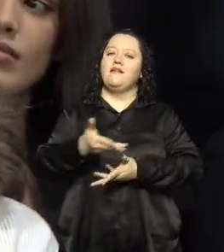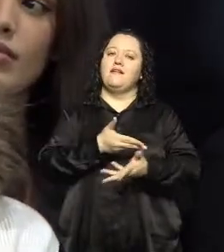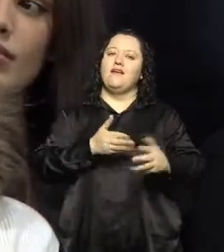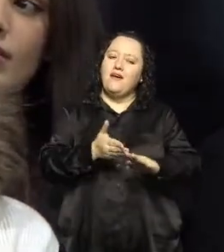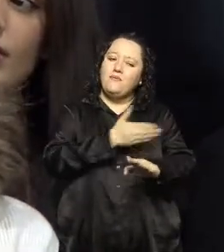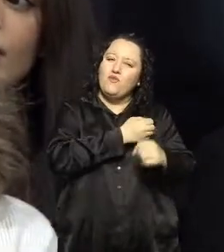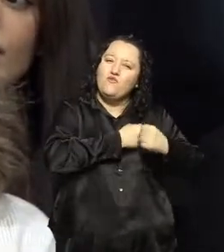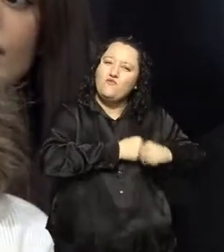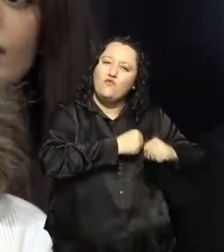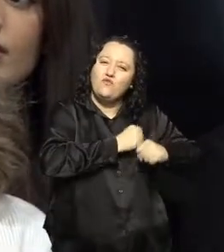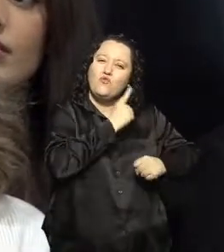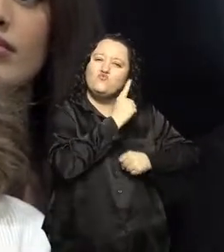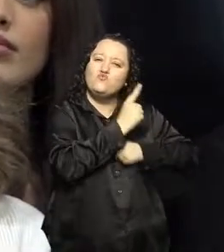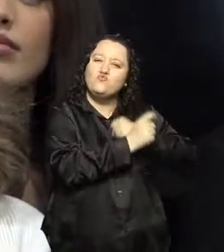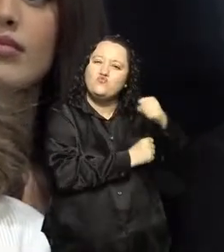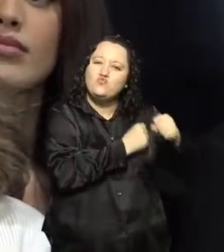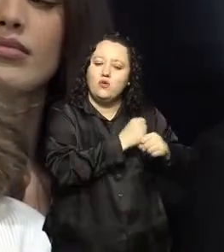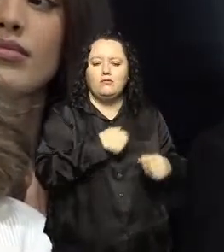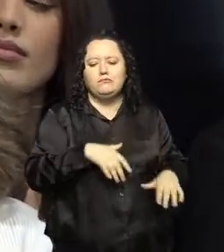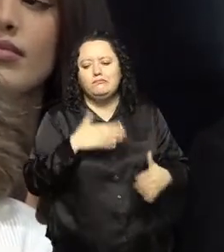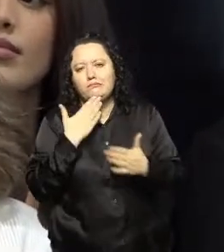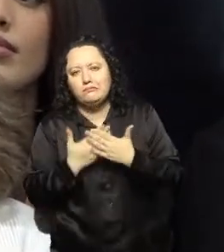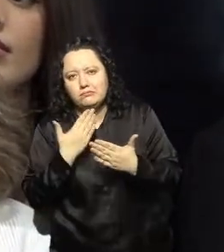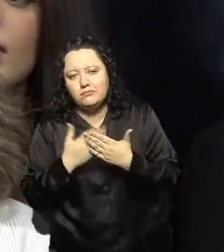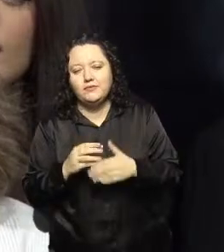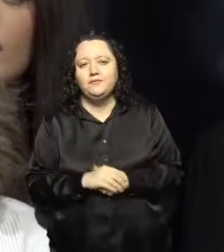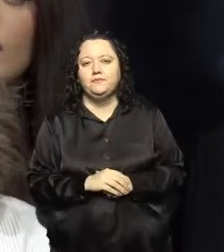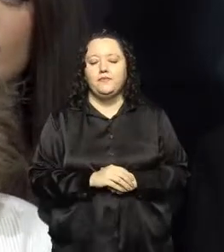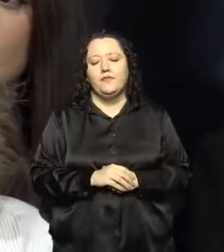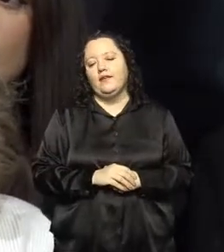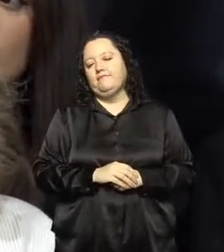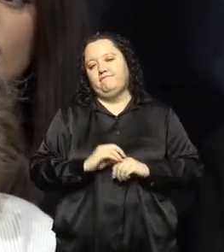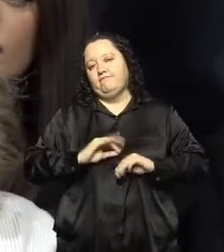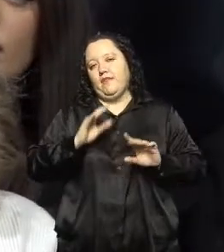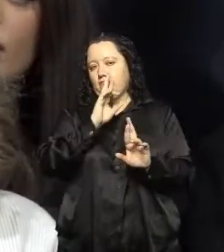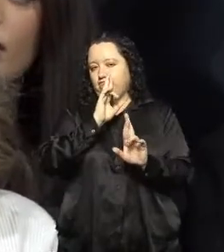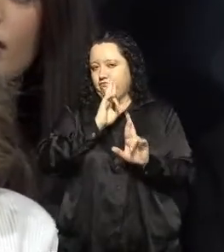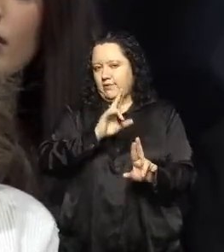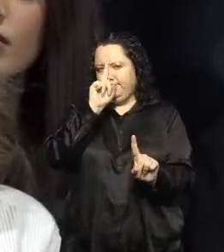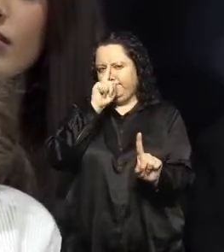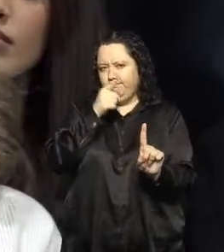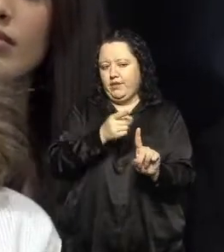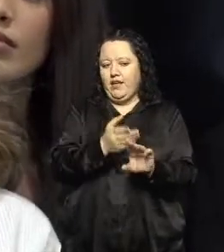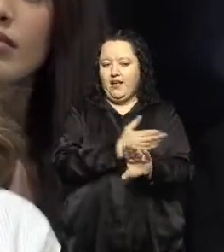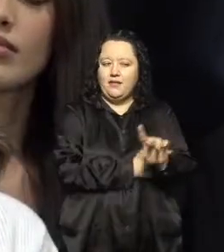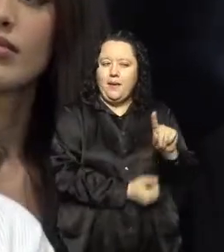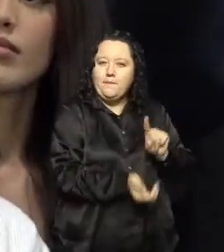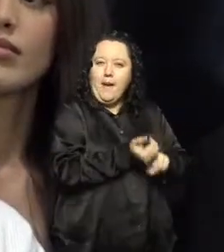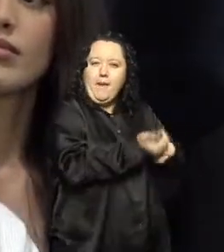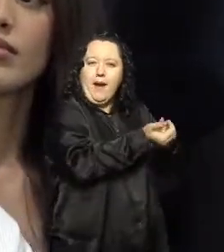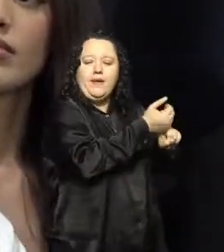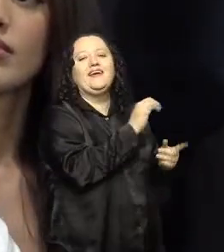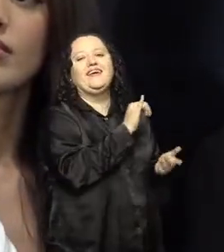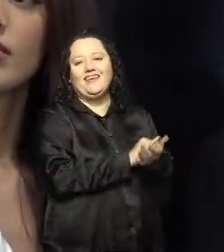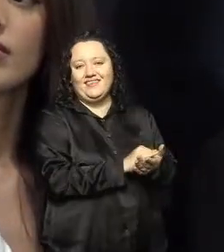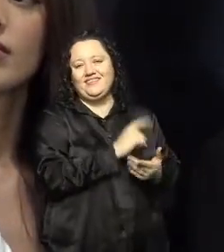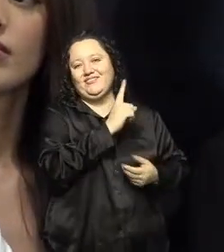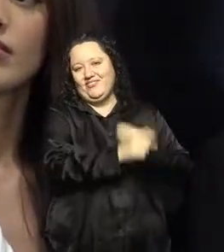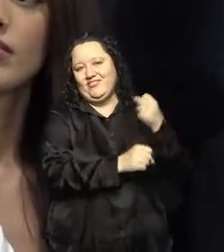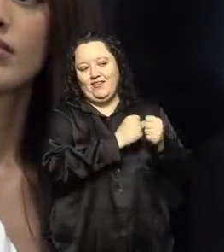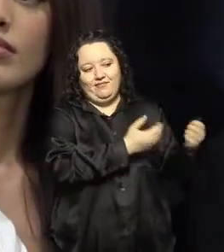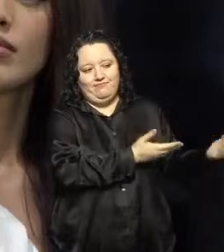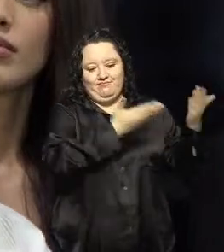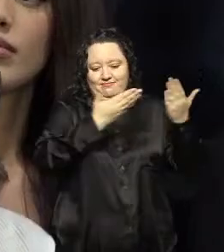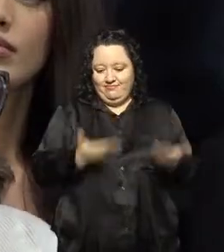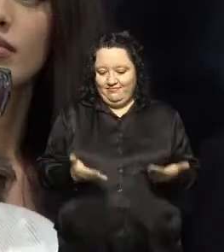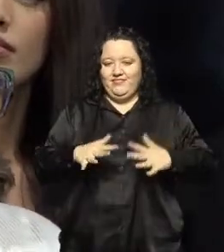hecho durante todo un año. Es claro que el eje central de este reconocimiento son los resultados obtenidos en el año y que